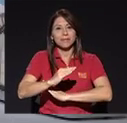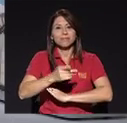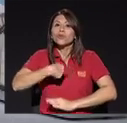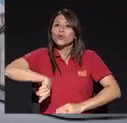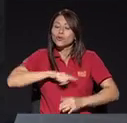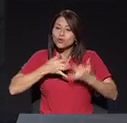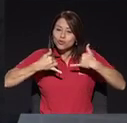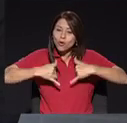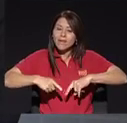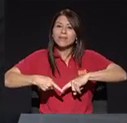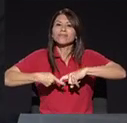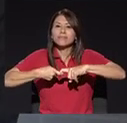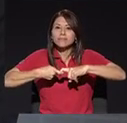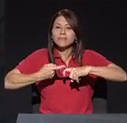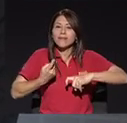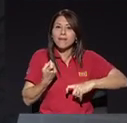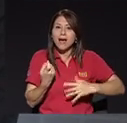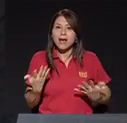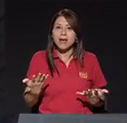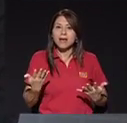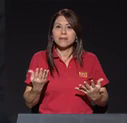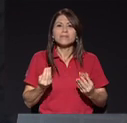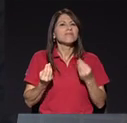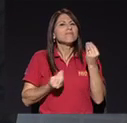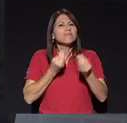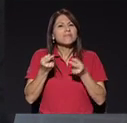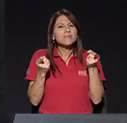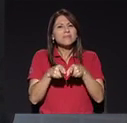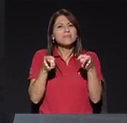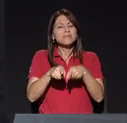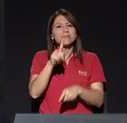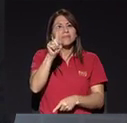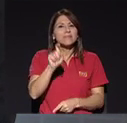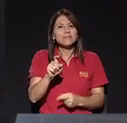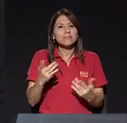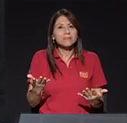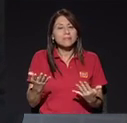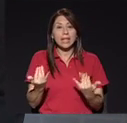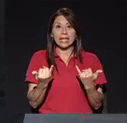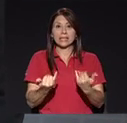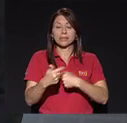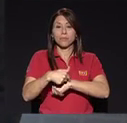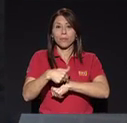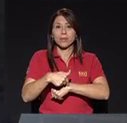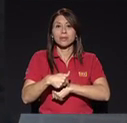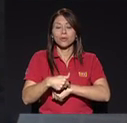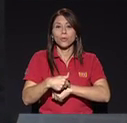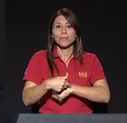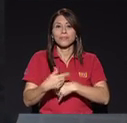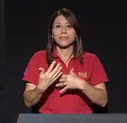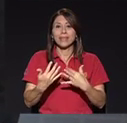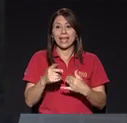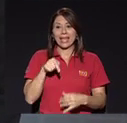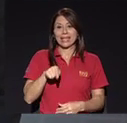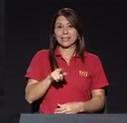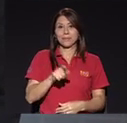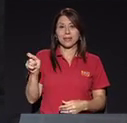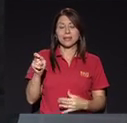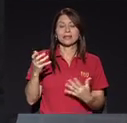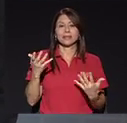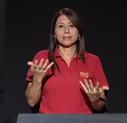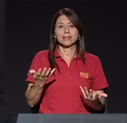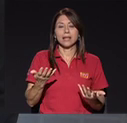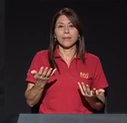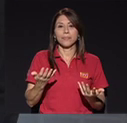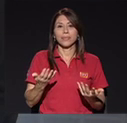Discapacidad. Estamos en deuda. ¿Qué está pasando en este momento? Incluso en este